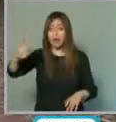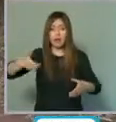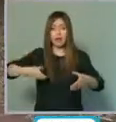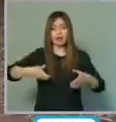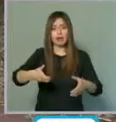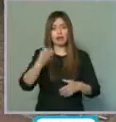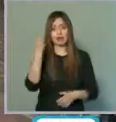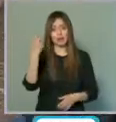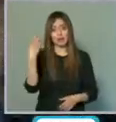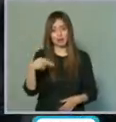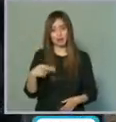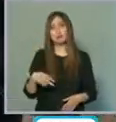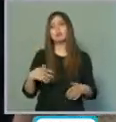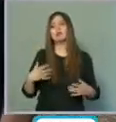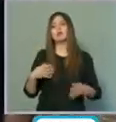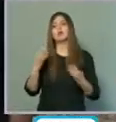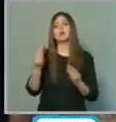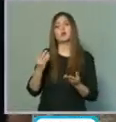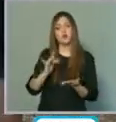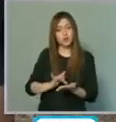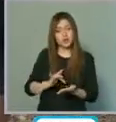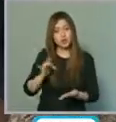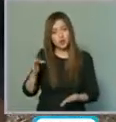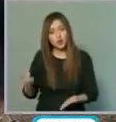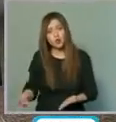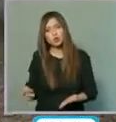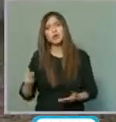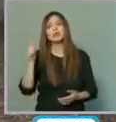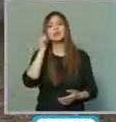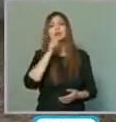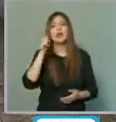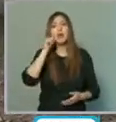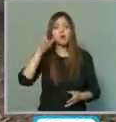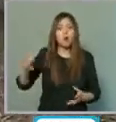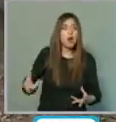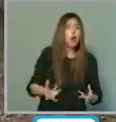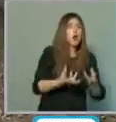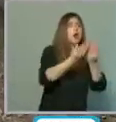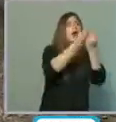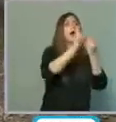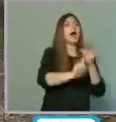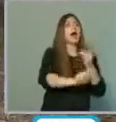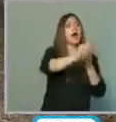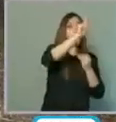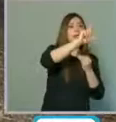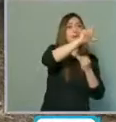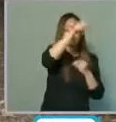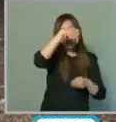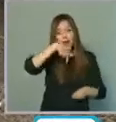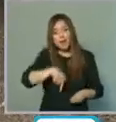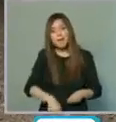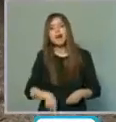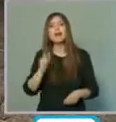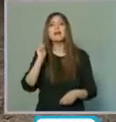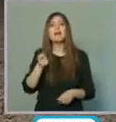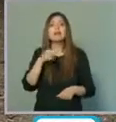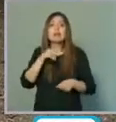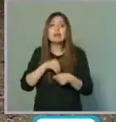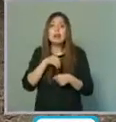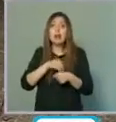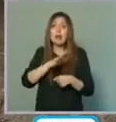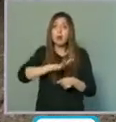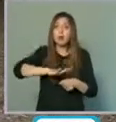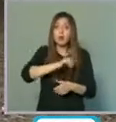gracias por ¿De qué? Al contrario. Por subirnos, bajarnos y enseñarnos estos secretos de la ciudad que poca gente